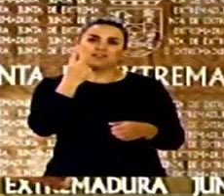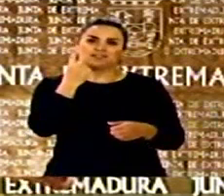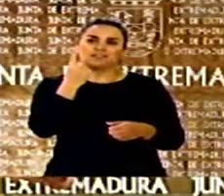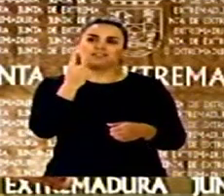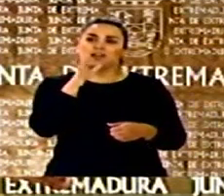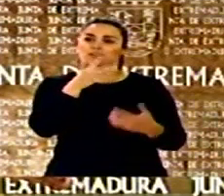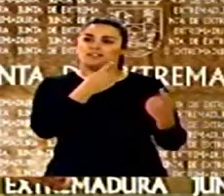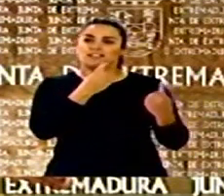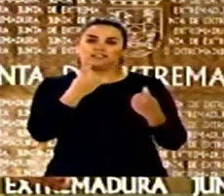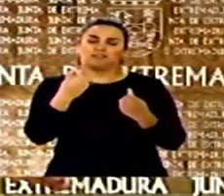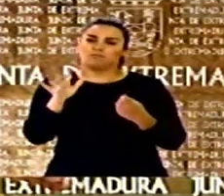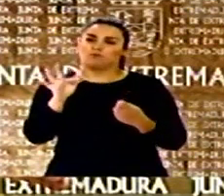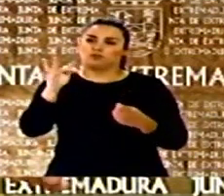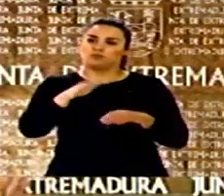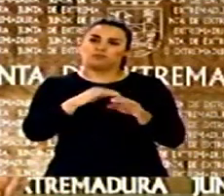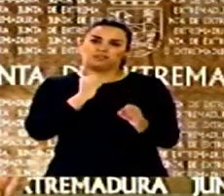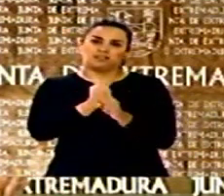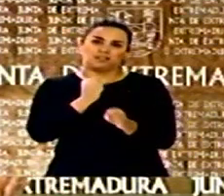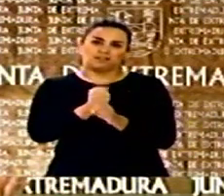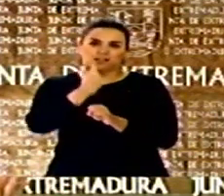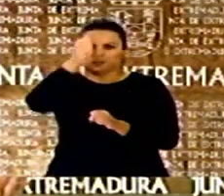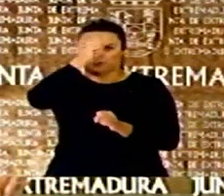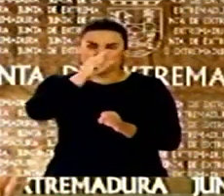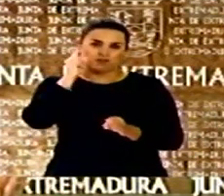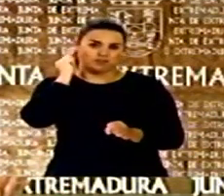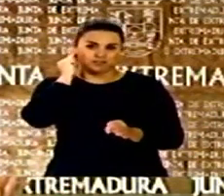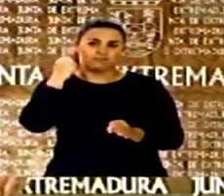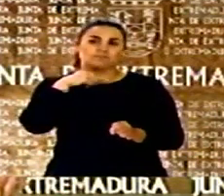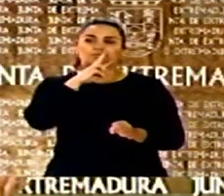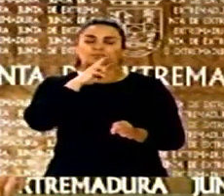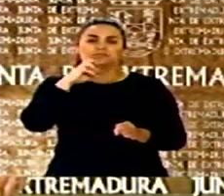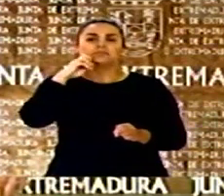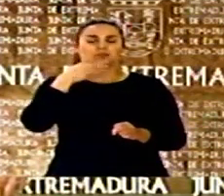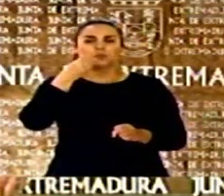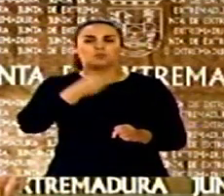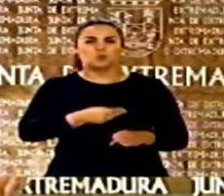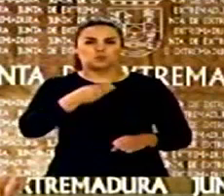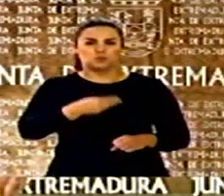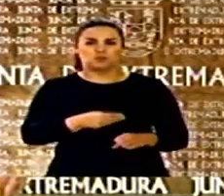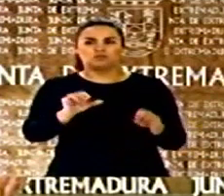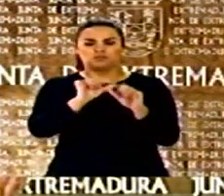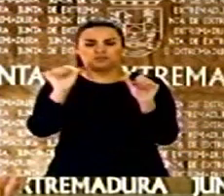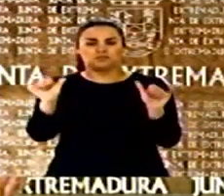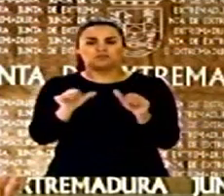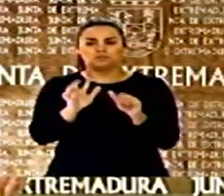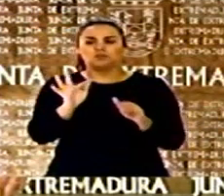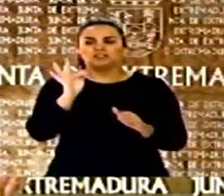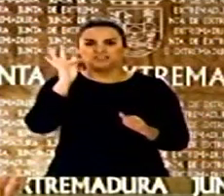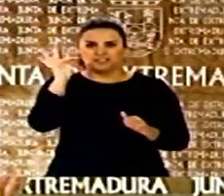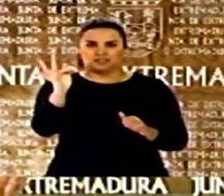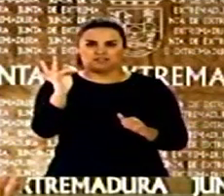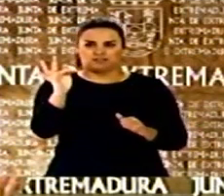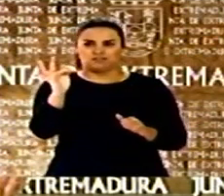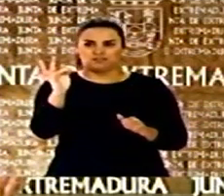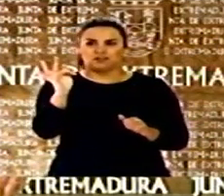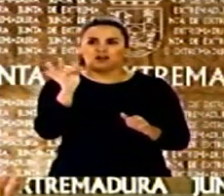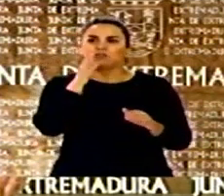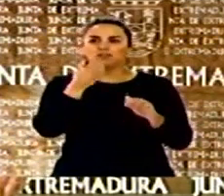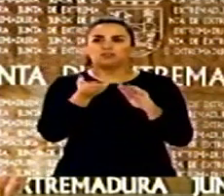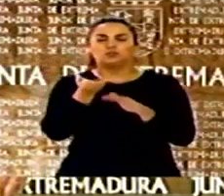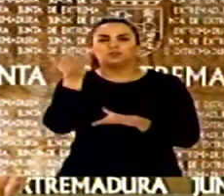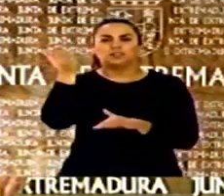aunque sea sin ruido, un trabajo de valoración y de evaluación y de propuestas. Y eso se está llevando a cabo, ¿no? Esperemos